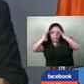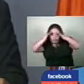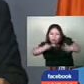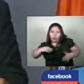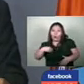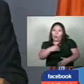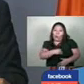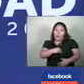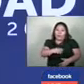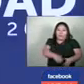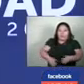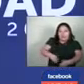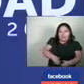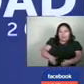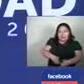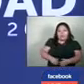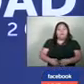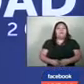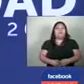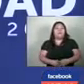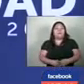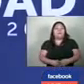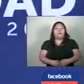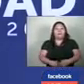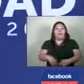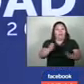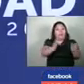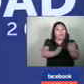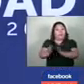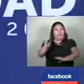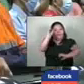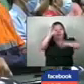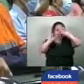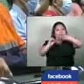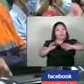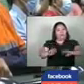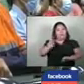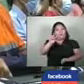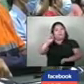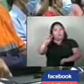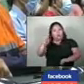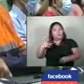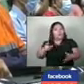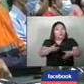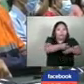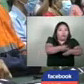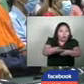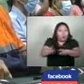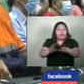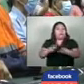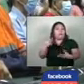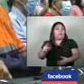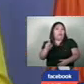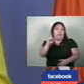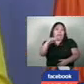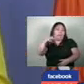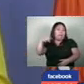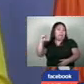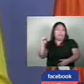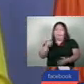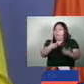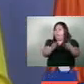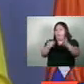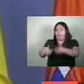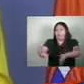diarrea y gastroenteritis. En el plan Navidad 2021 participaron cuerpo de socorro y más de 10 entidades de todo el